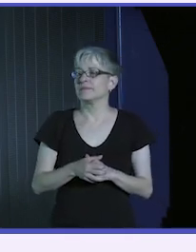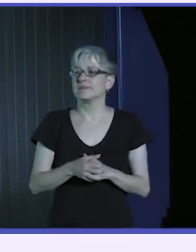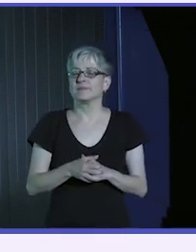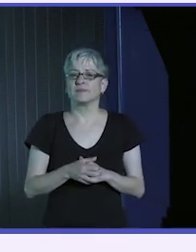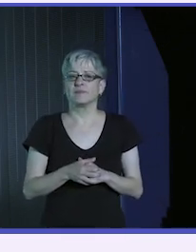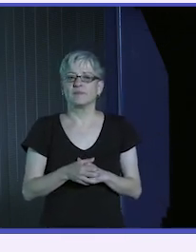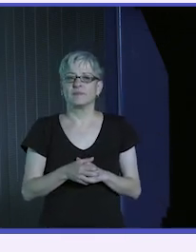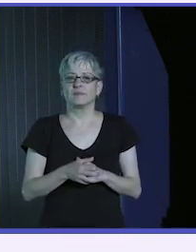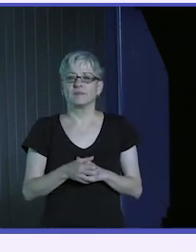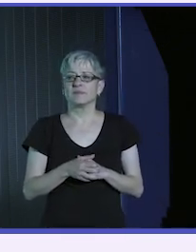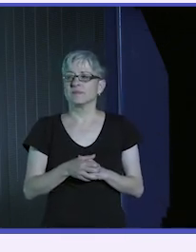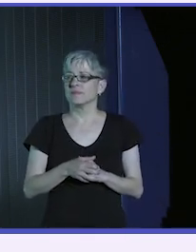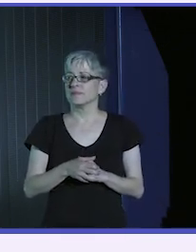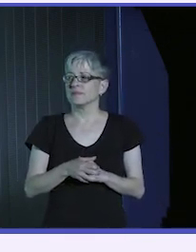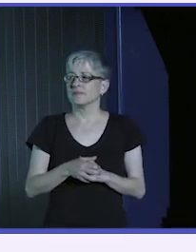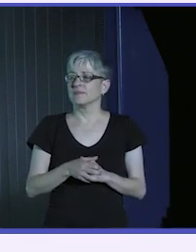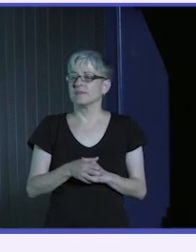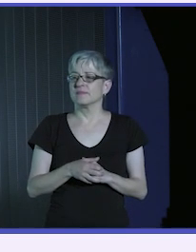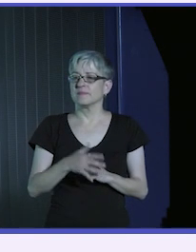Bien,